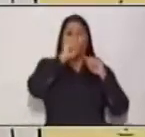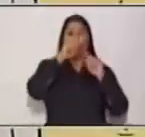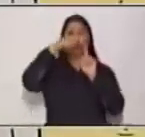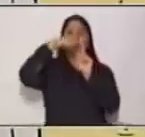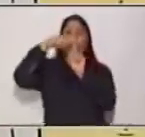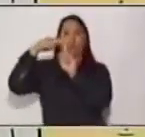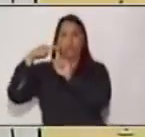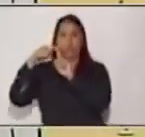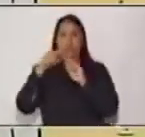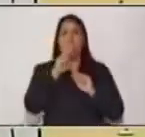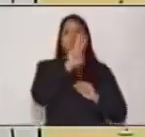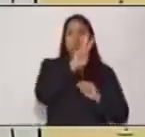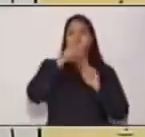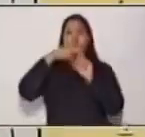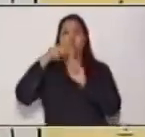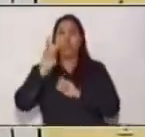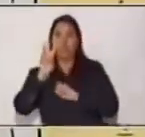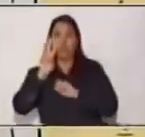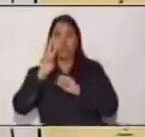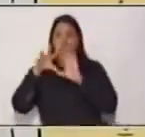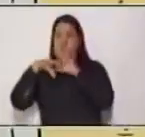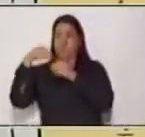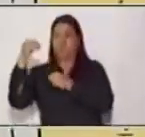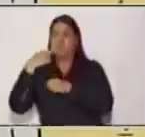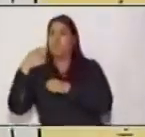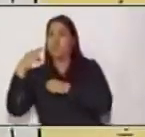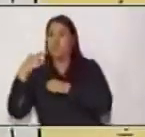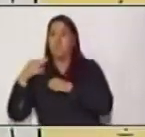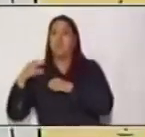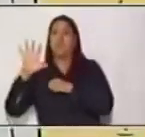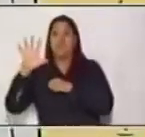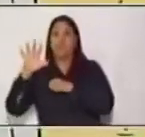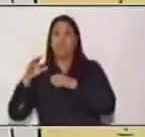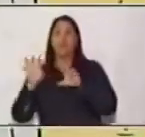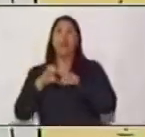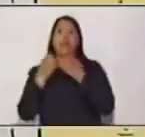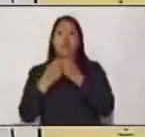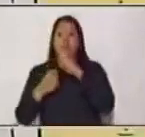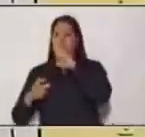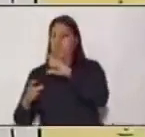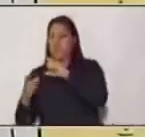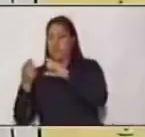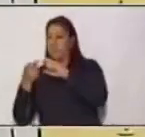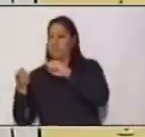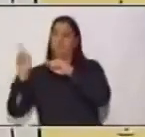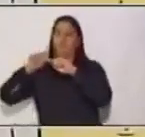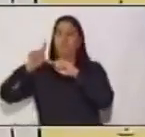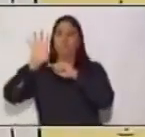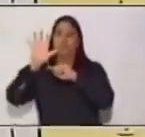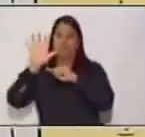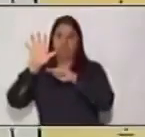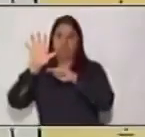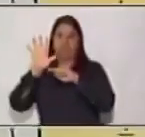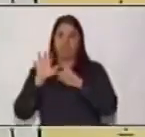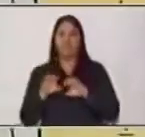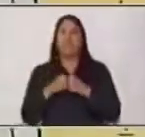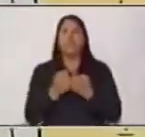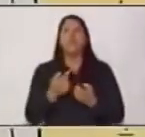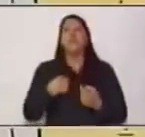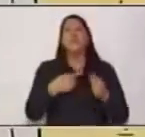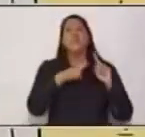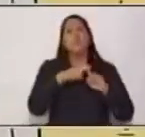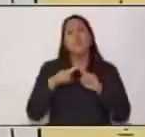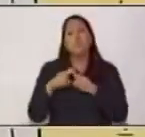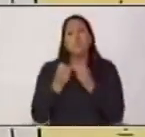5. Mi resultado es c a la 5. Ahora, aquí estoy multiplicando un número y